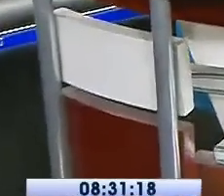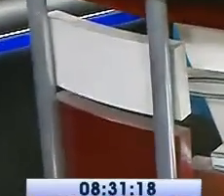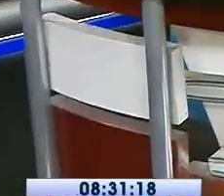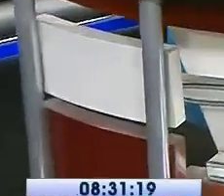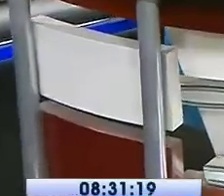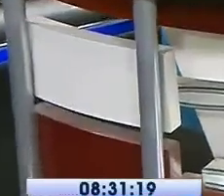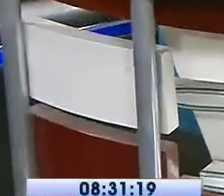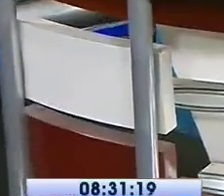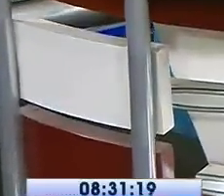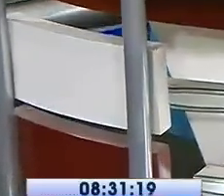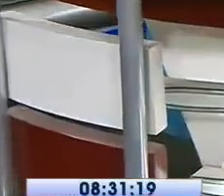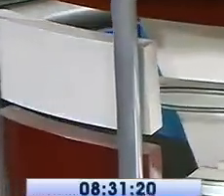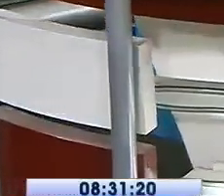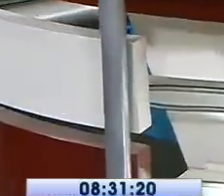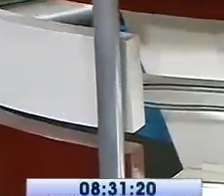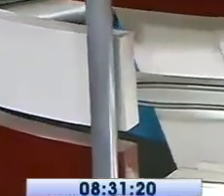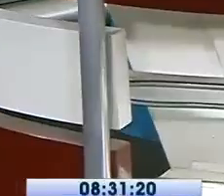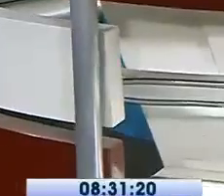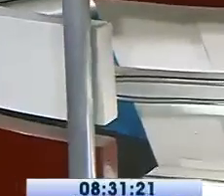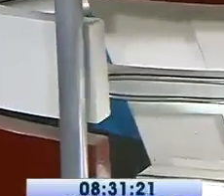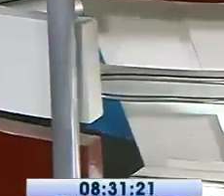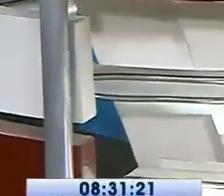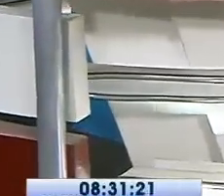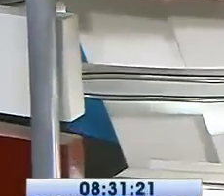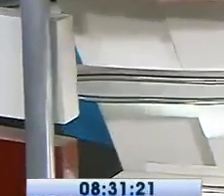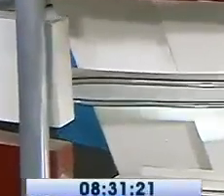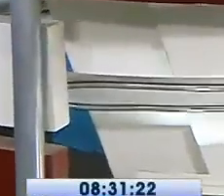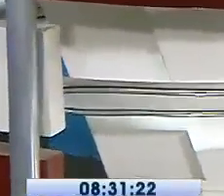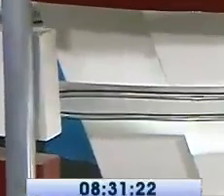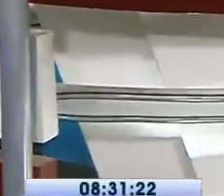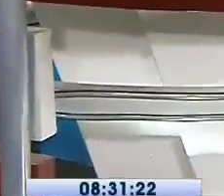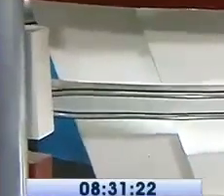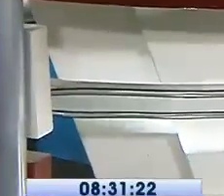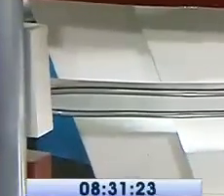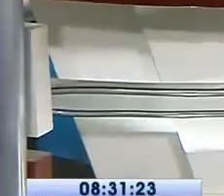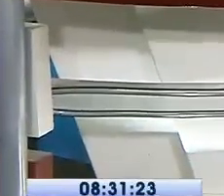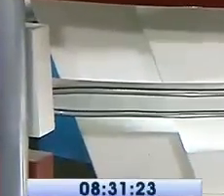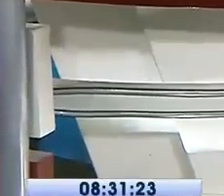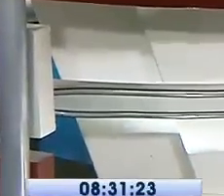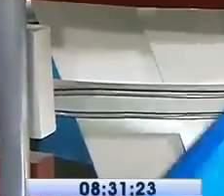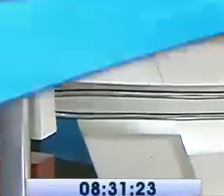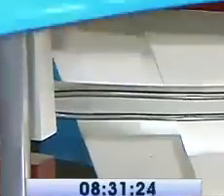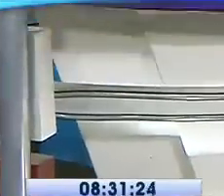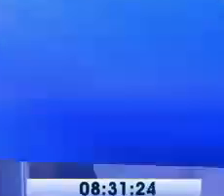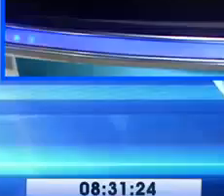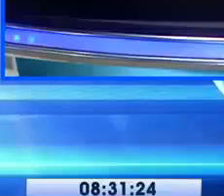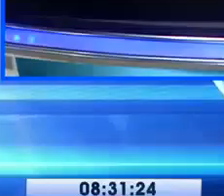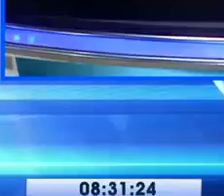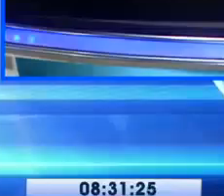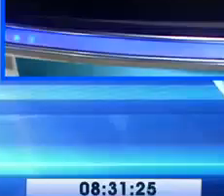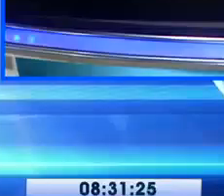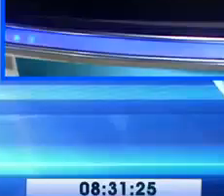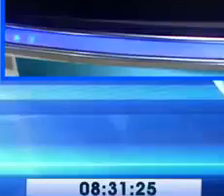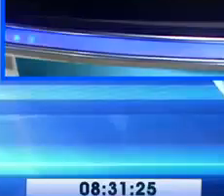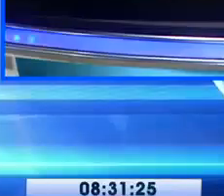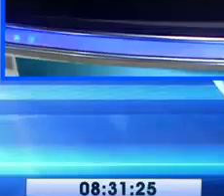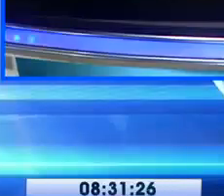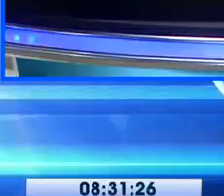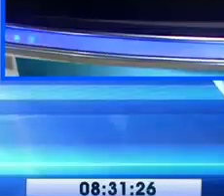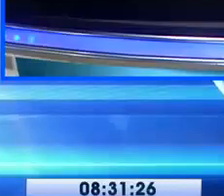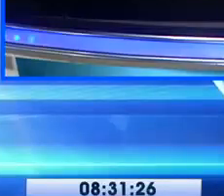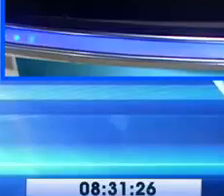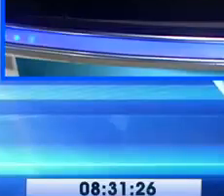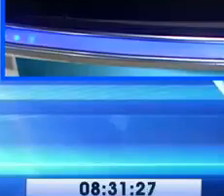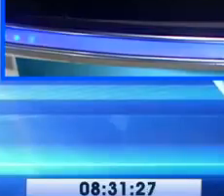Bueno, salimos de estudio. Claro que sí, José Morales está en exteriores y veamos dónde se encuentra y qué nos reporta en este día.